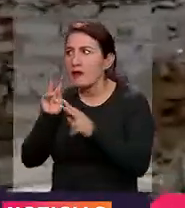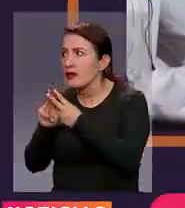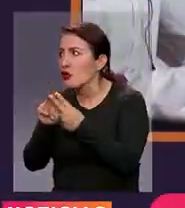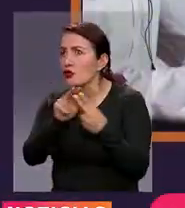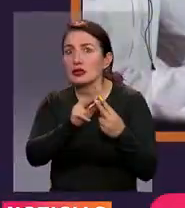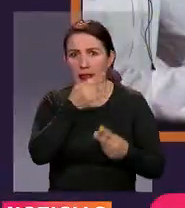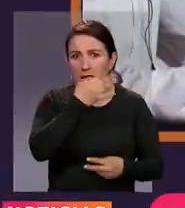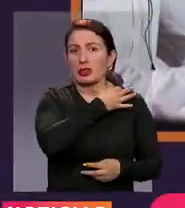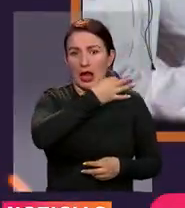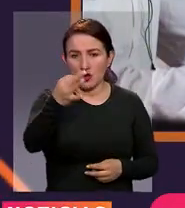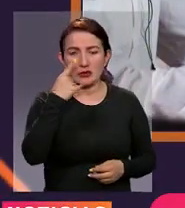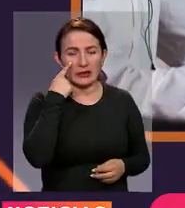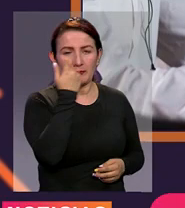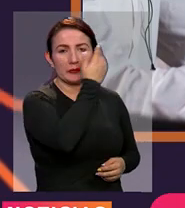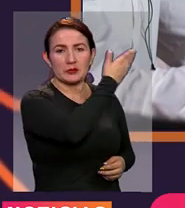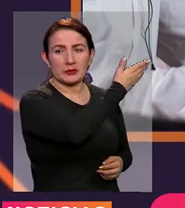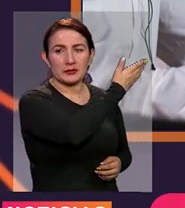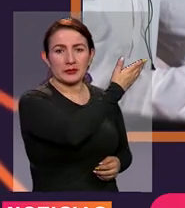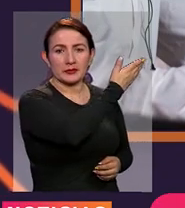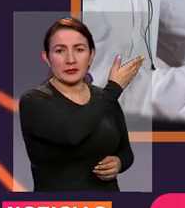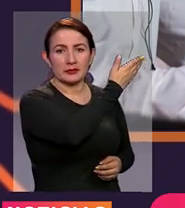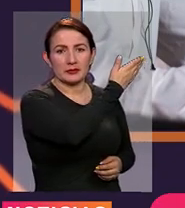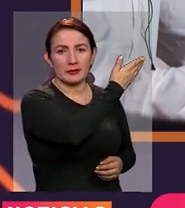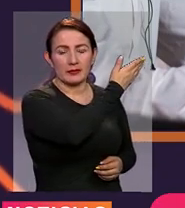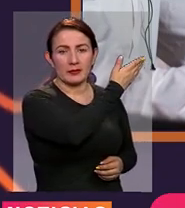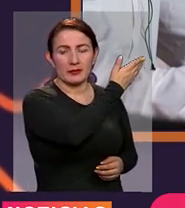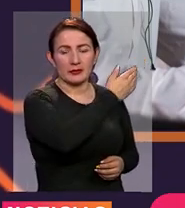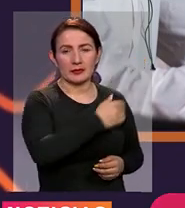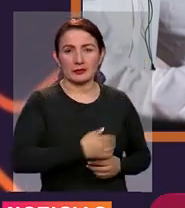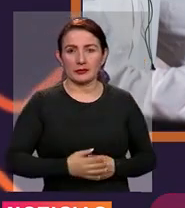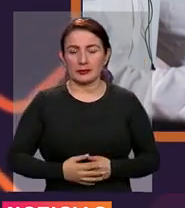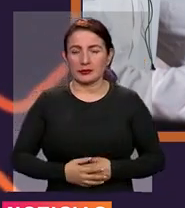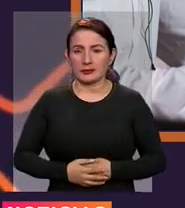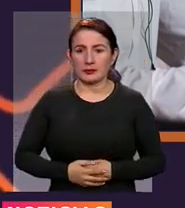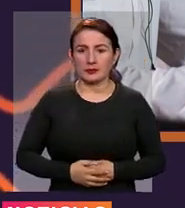puede denunciarlo a través de la línea 018000 11 51 61.